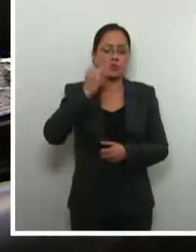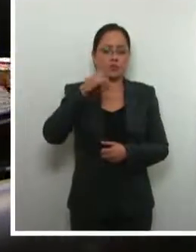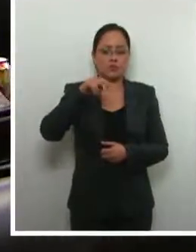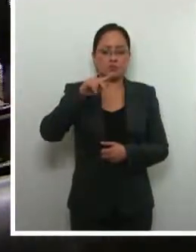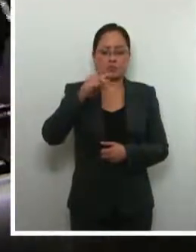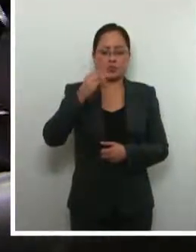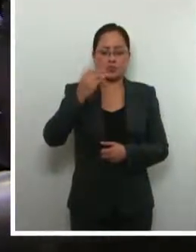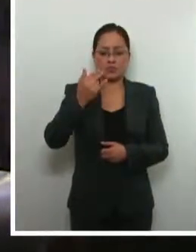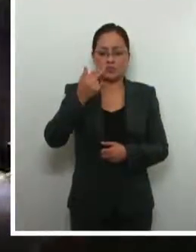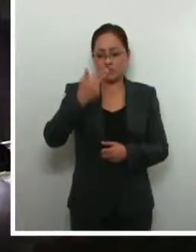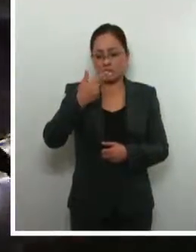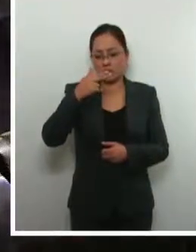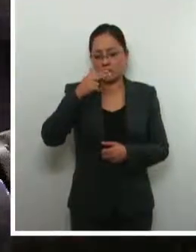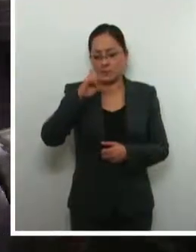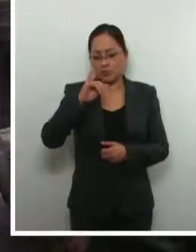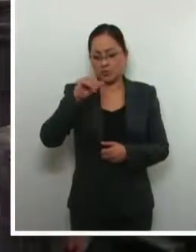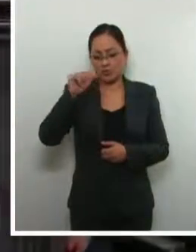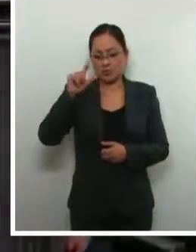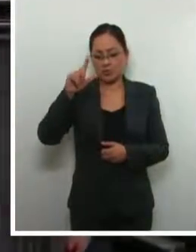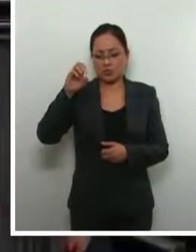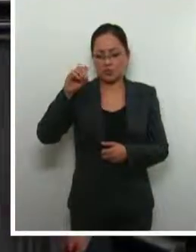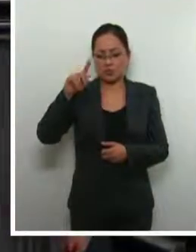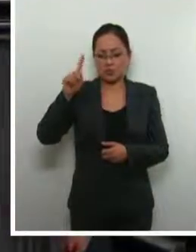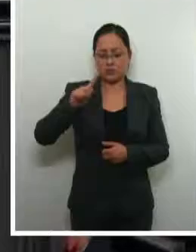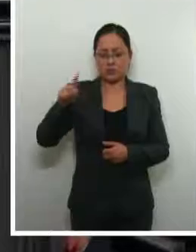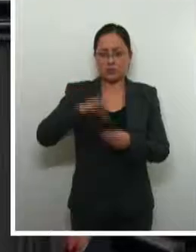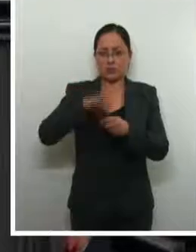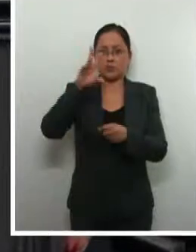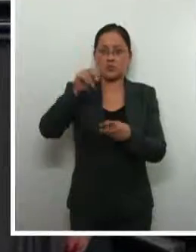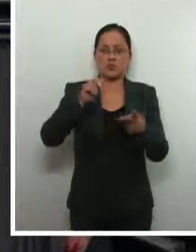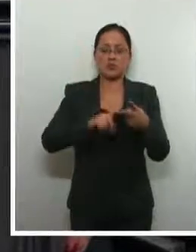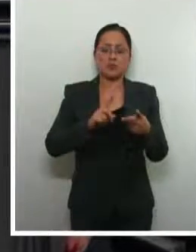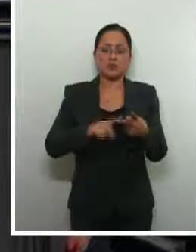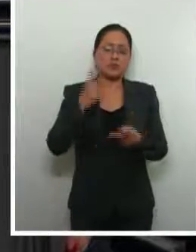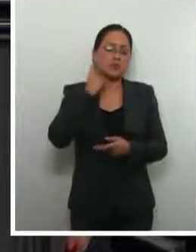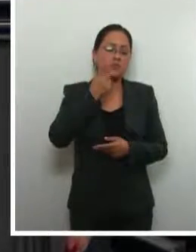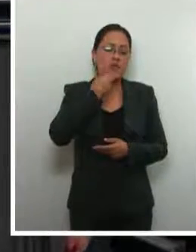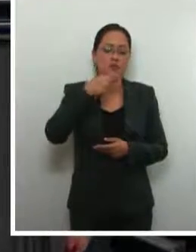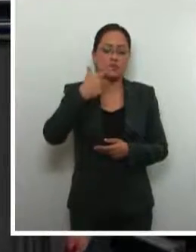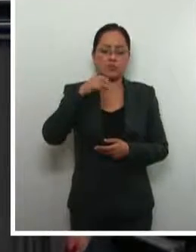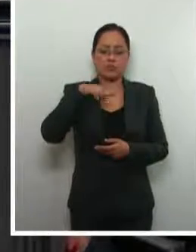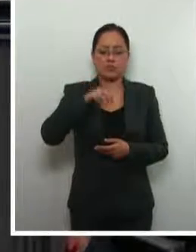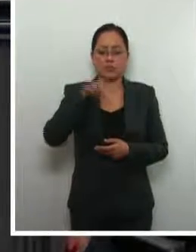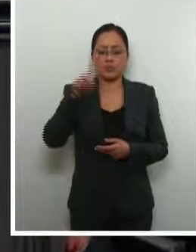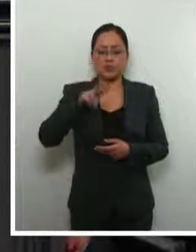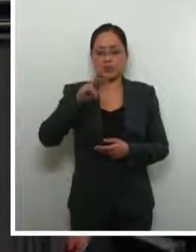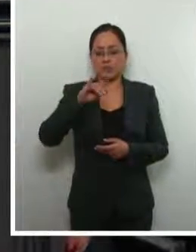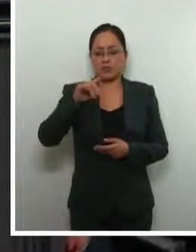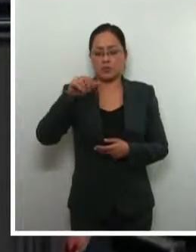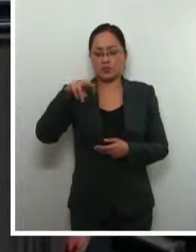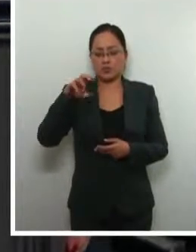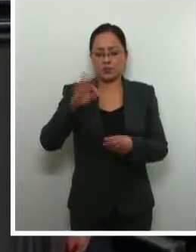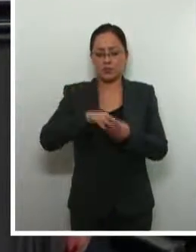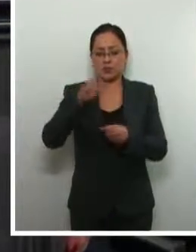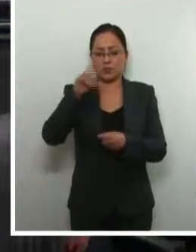López, en contra. Diputado Gómez Villanueva, en contra.